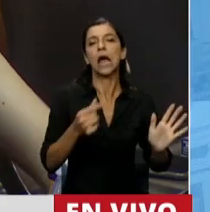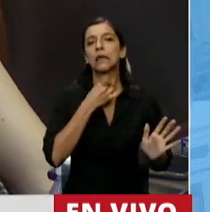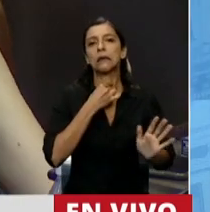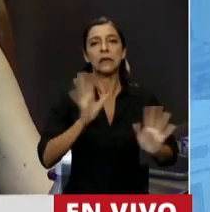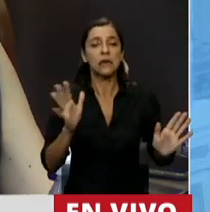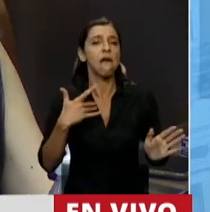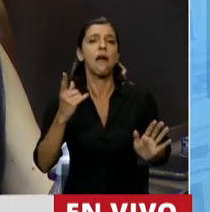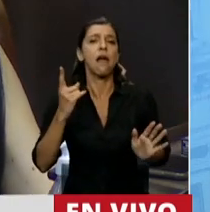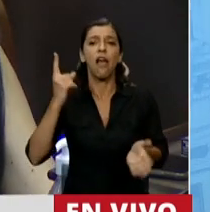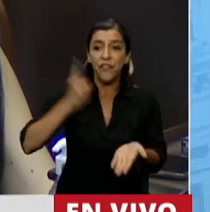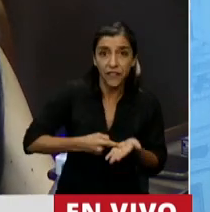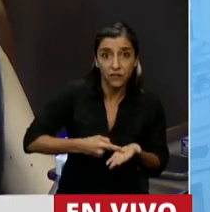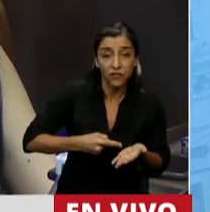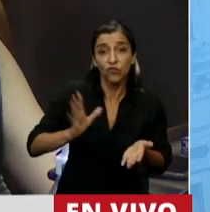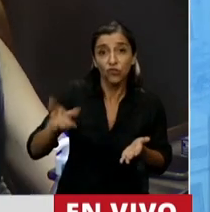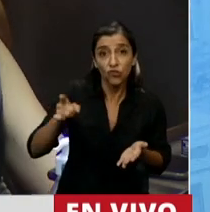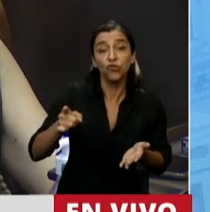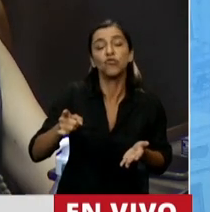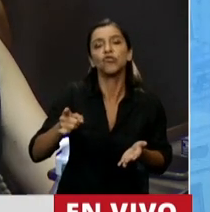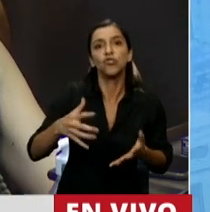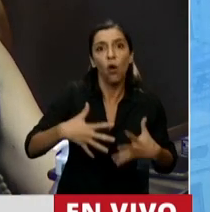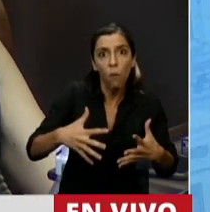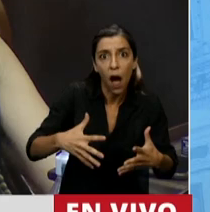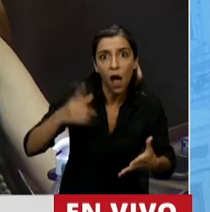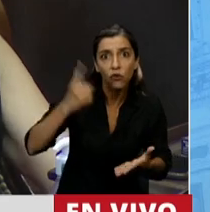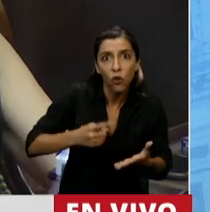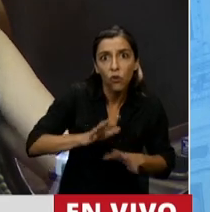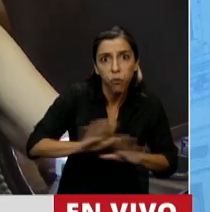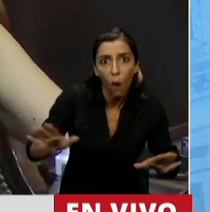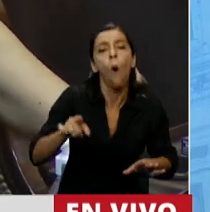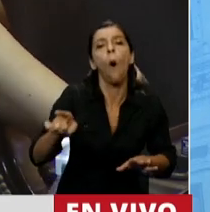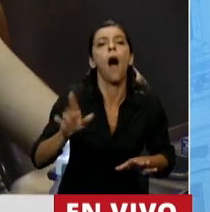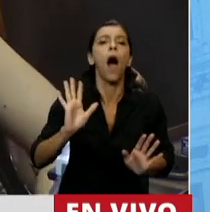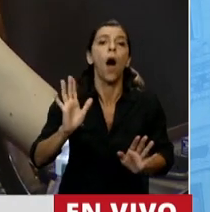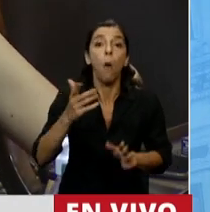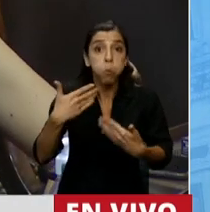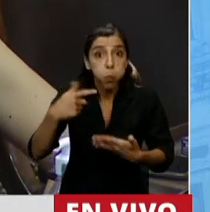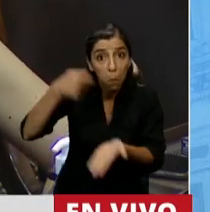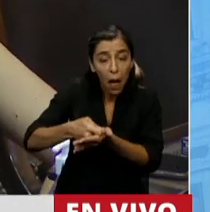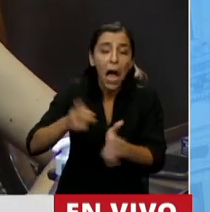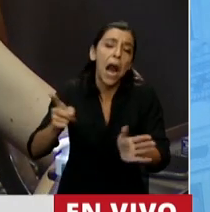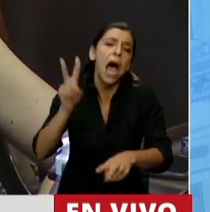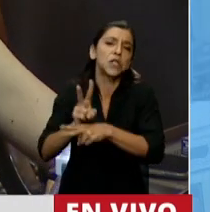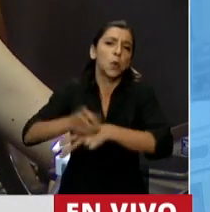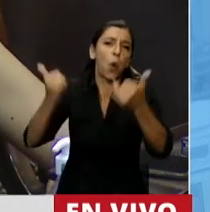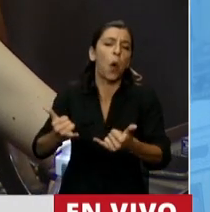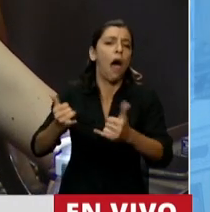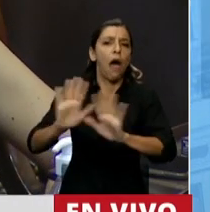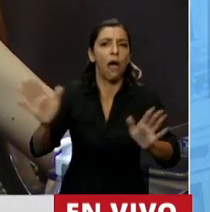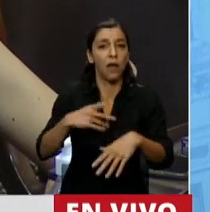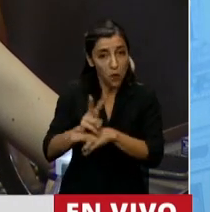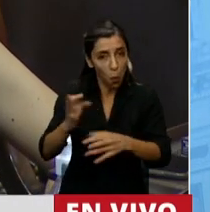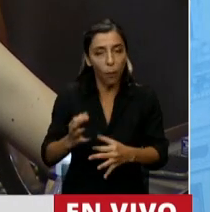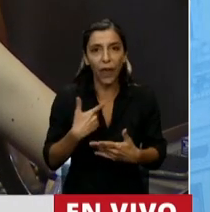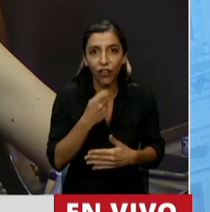deciden interrumpir su embarazo y pueden pagarlo, tienen un aborto seguro. En cambio, quienes no pueden pagarlo mueren en el